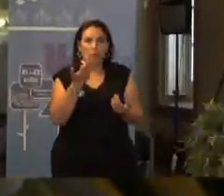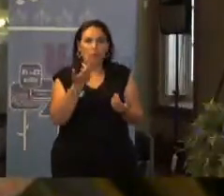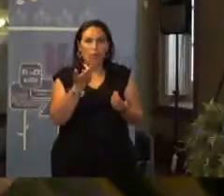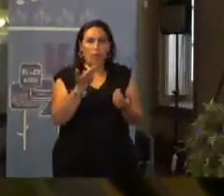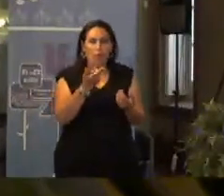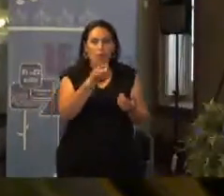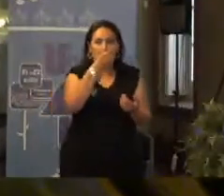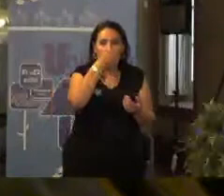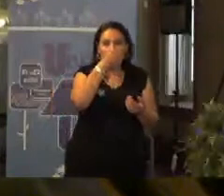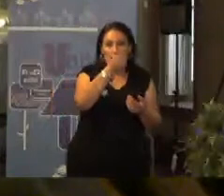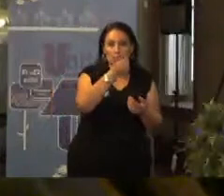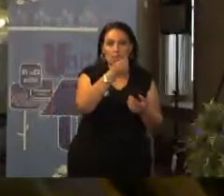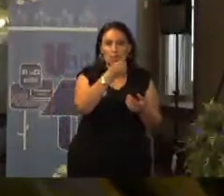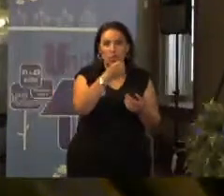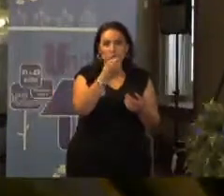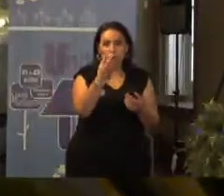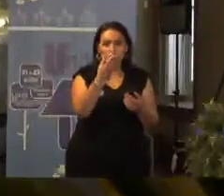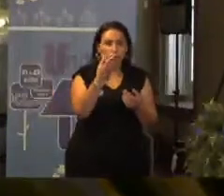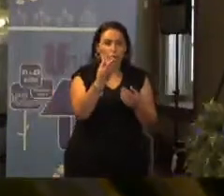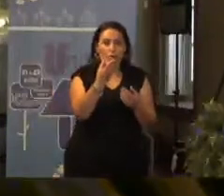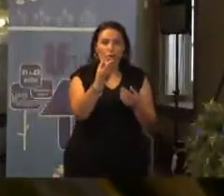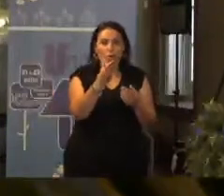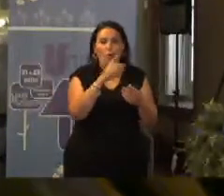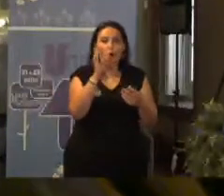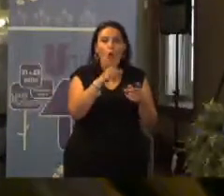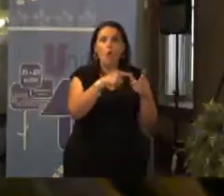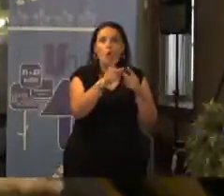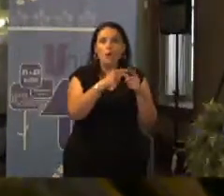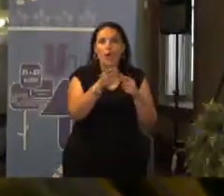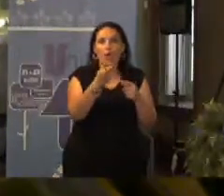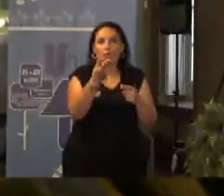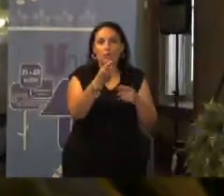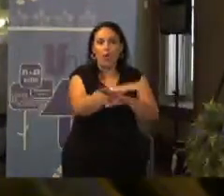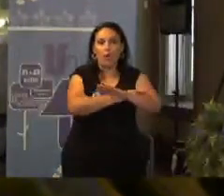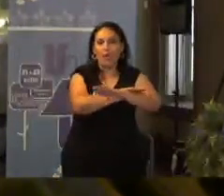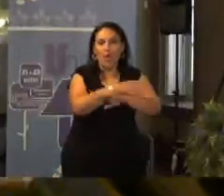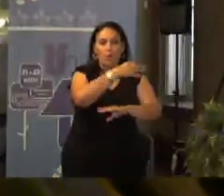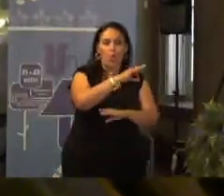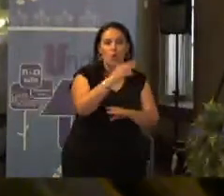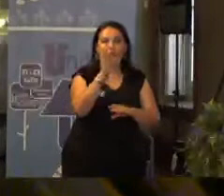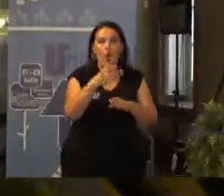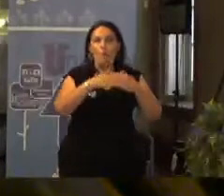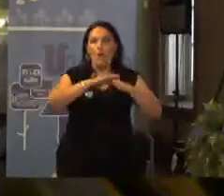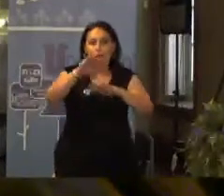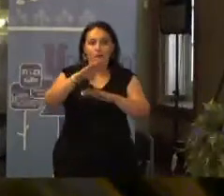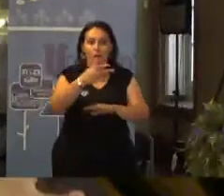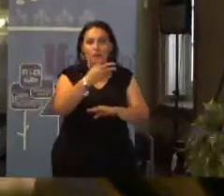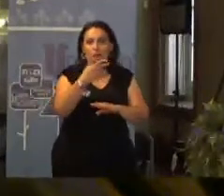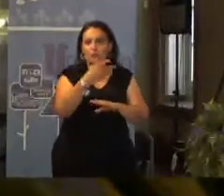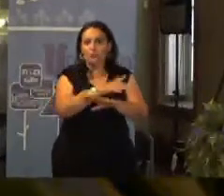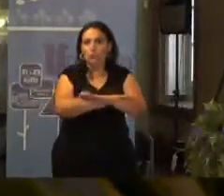gobernar como única forza. O BNG non vai gobernar como única forza, o En Marea non vai gobernar como única forza. Se o